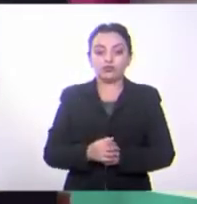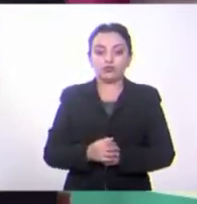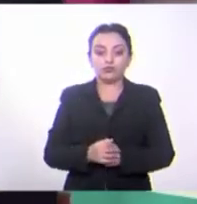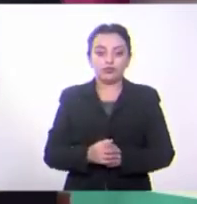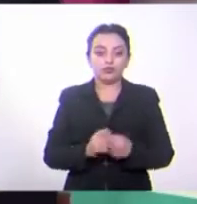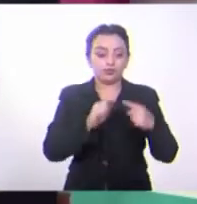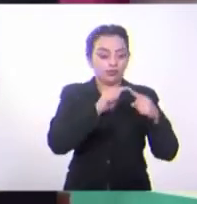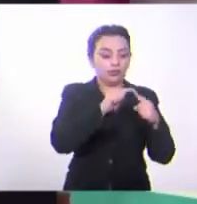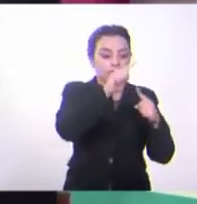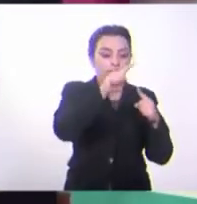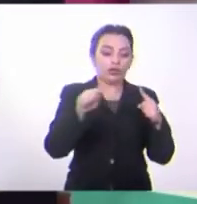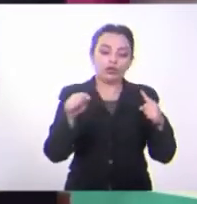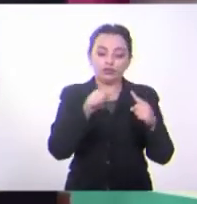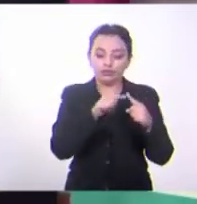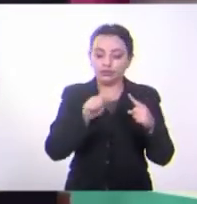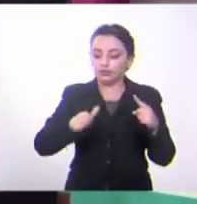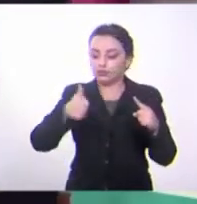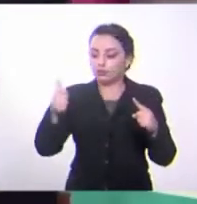debemos